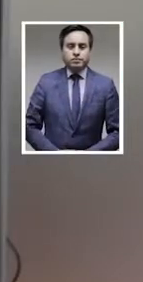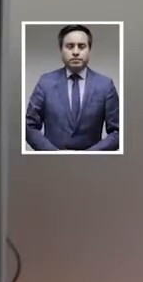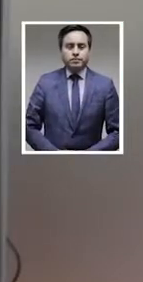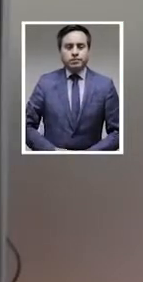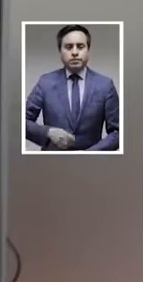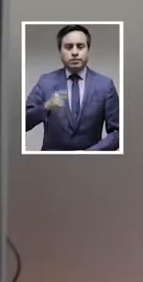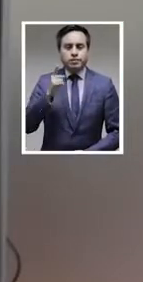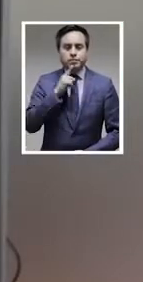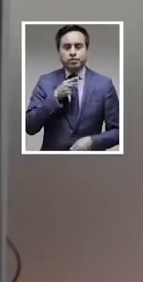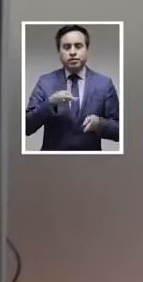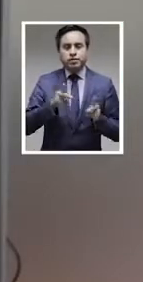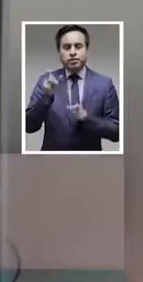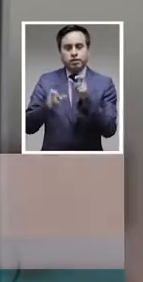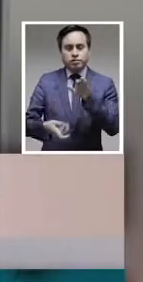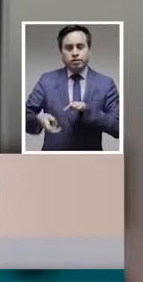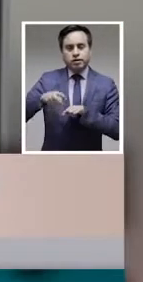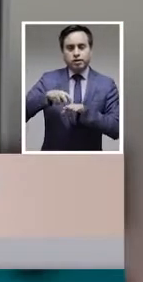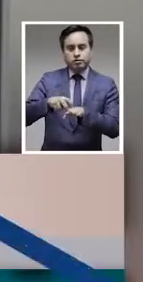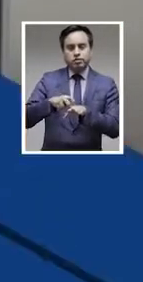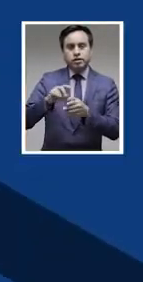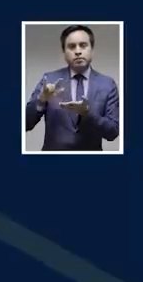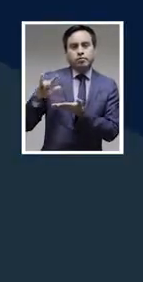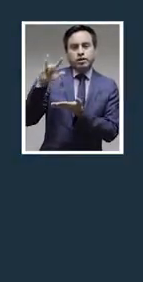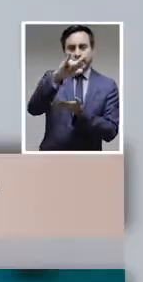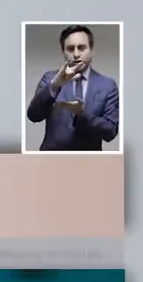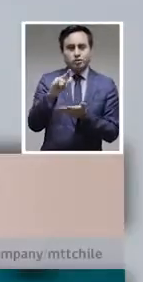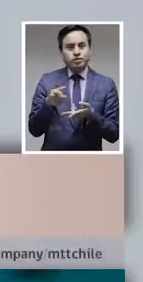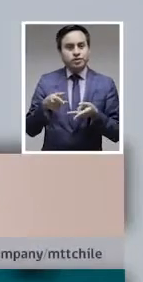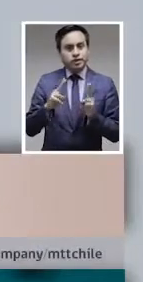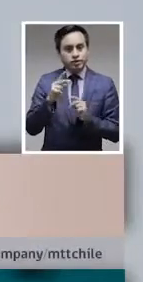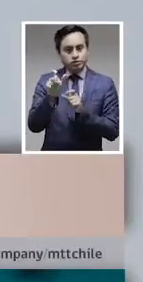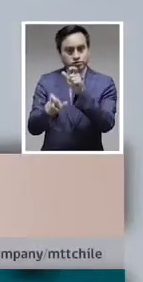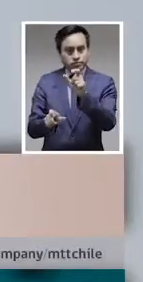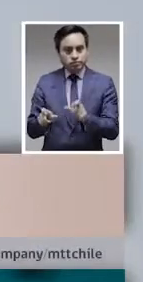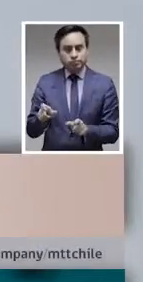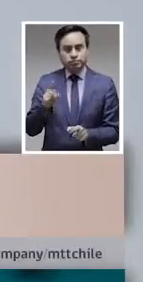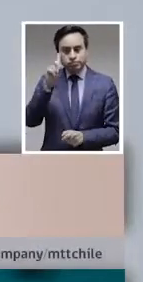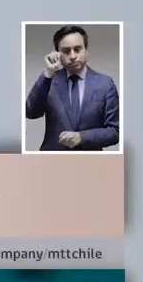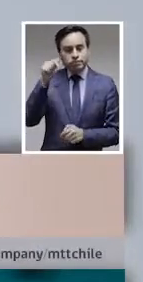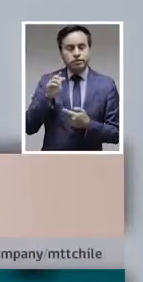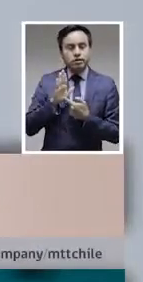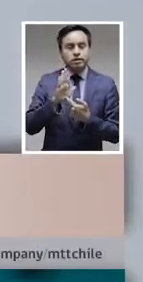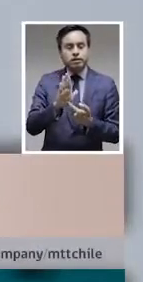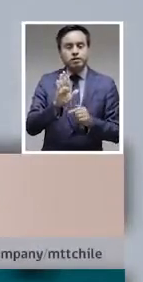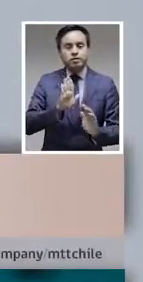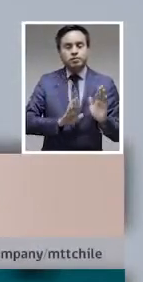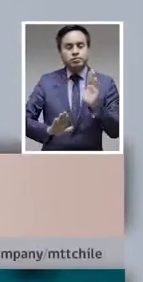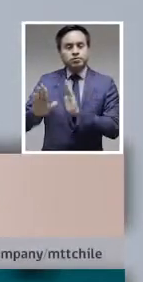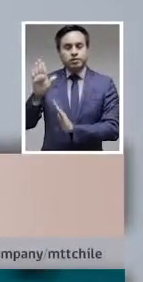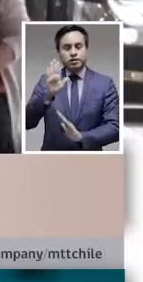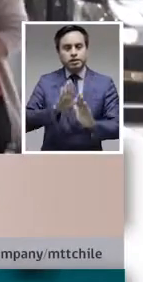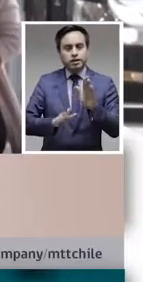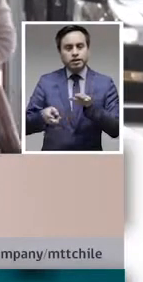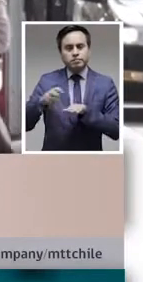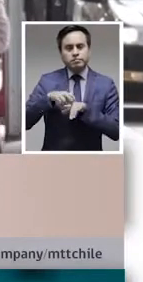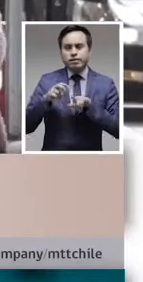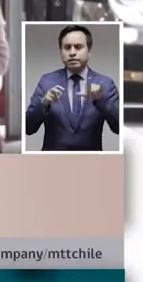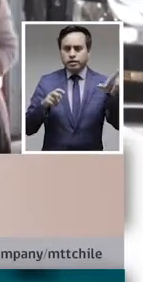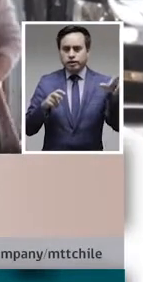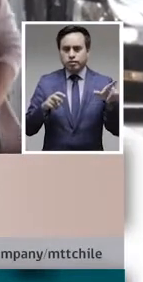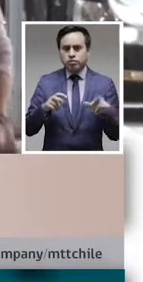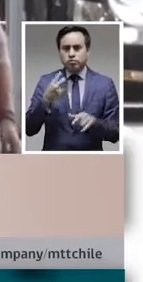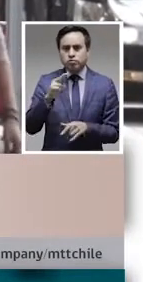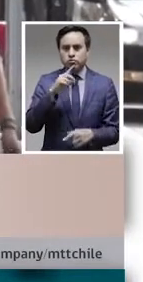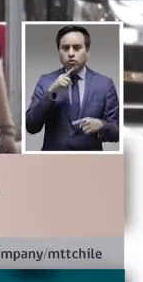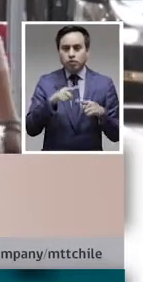por último, los derechos de los pasajeros de transporte aéreo. Ha sido una iniciativa que protege a los pasajeros, precisamente como